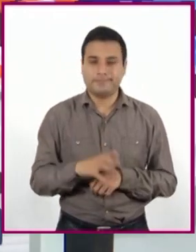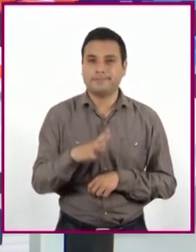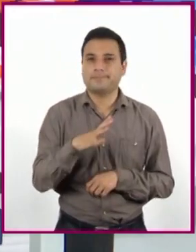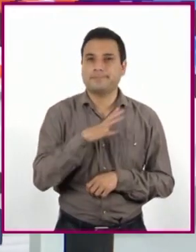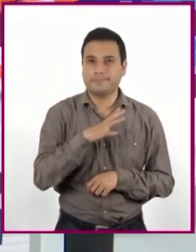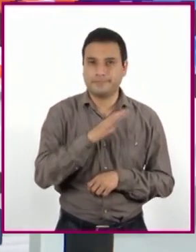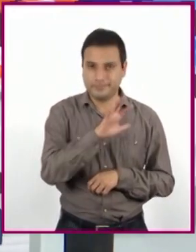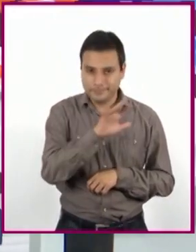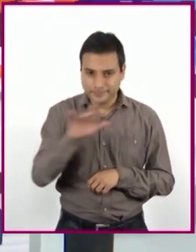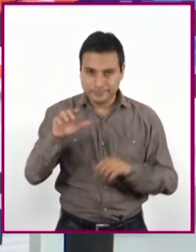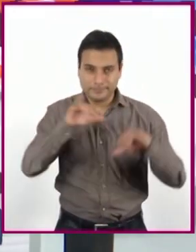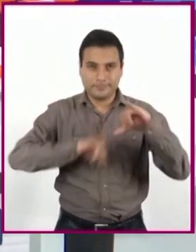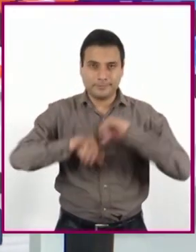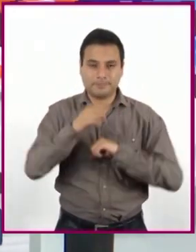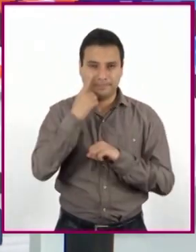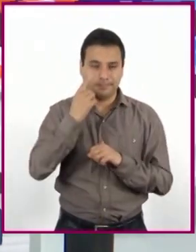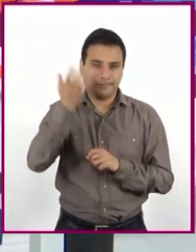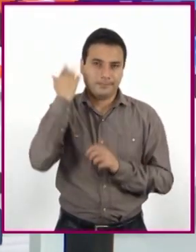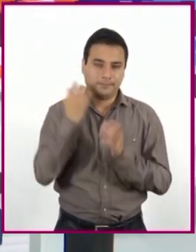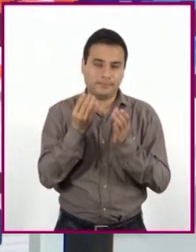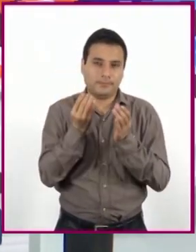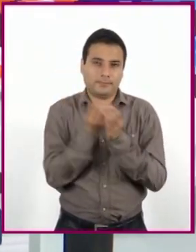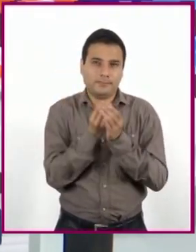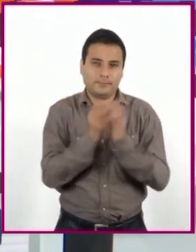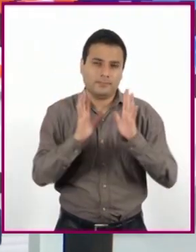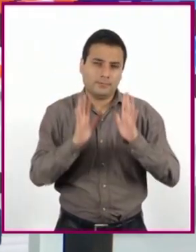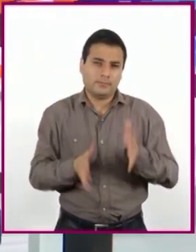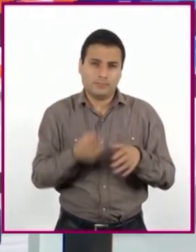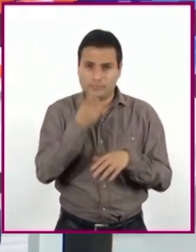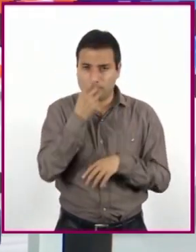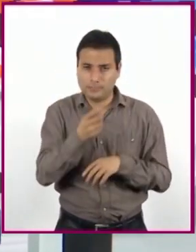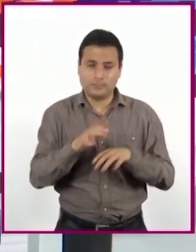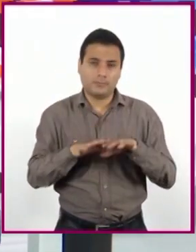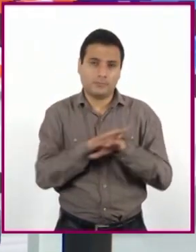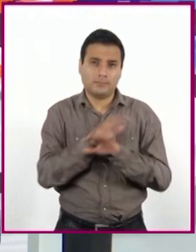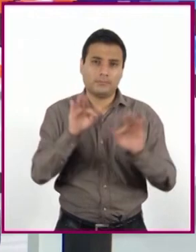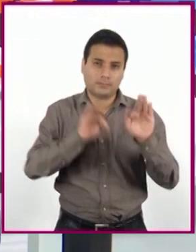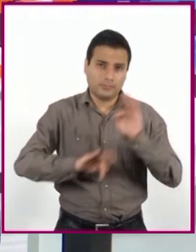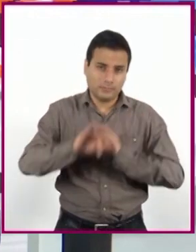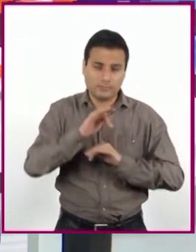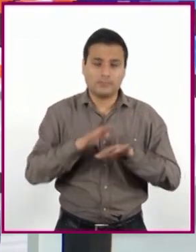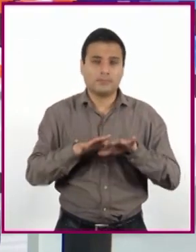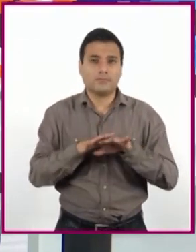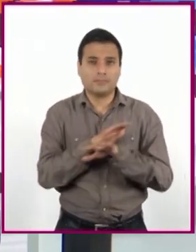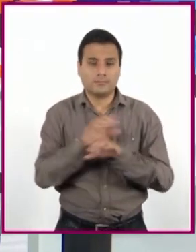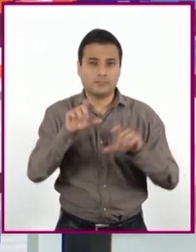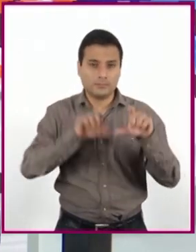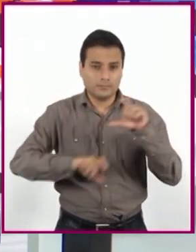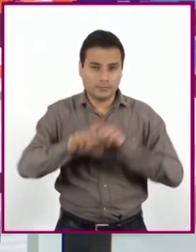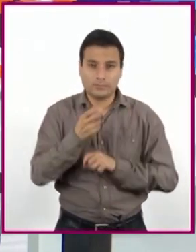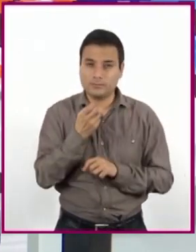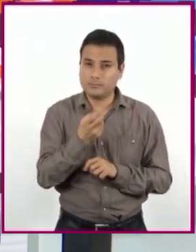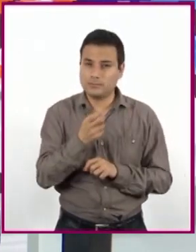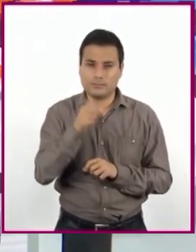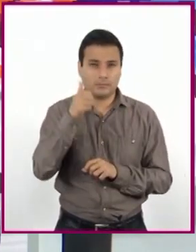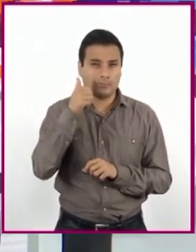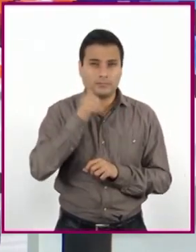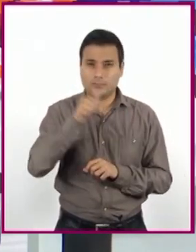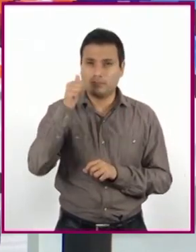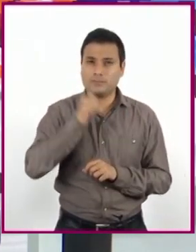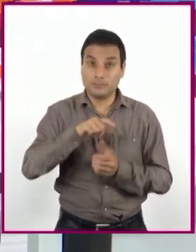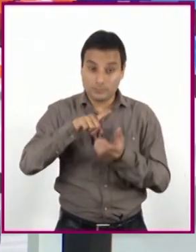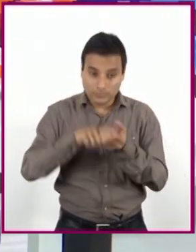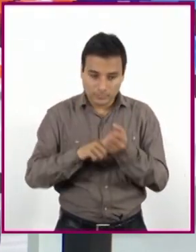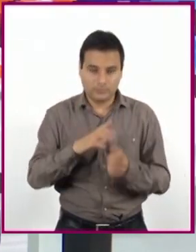En sesiones anteriores estuvimos aprendiendo sobre el cambio físico, cambio químico, y por qué este siempre es producto de una reacción